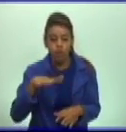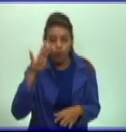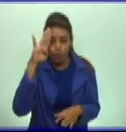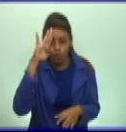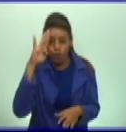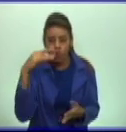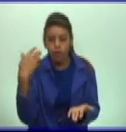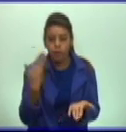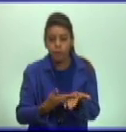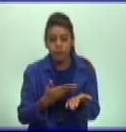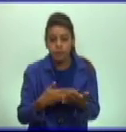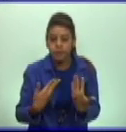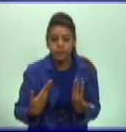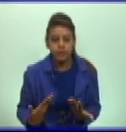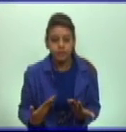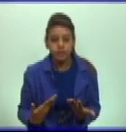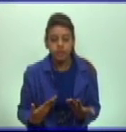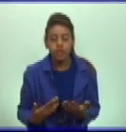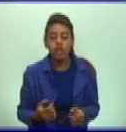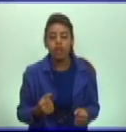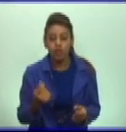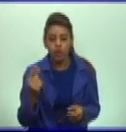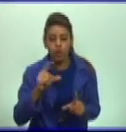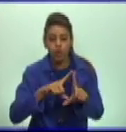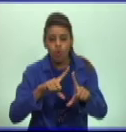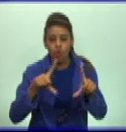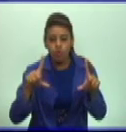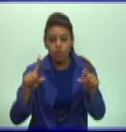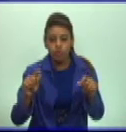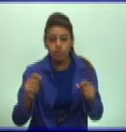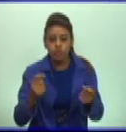concepto político-económico conocido como